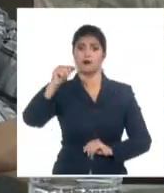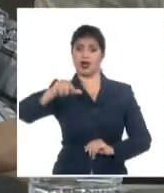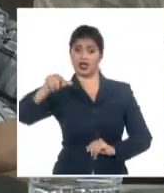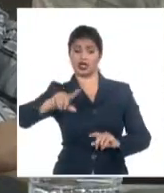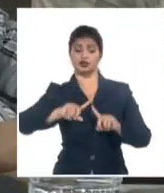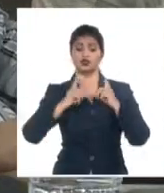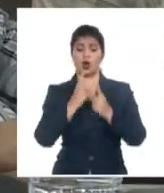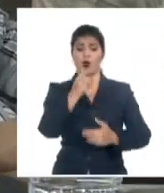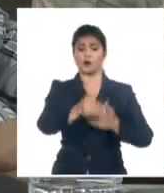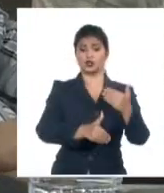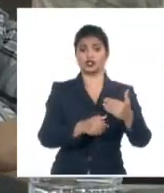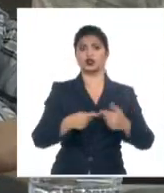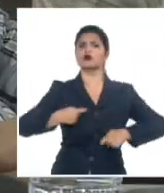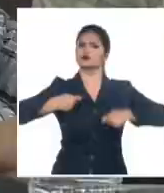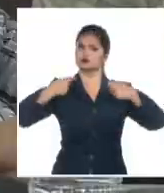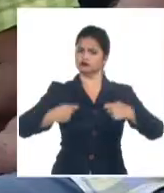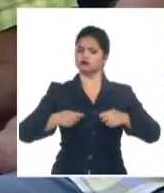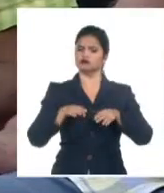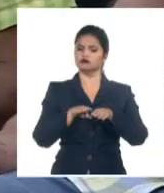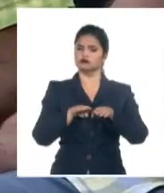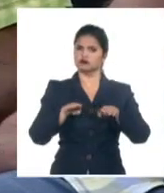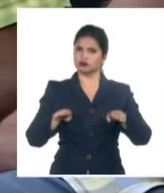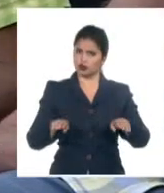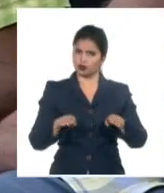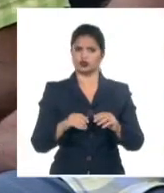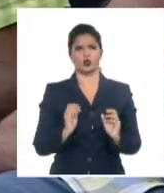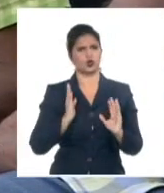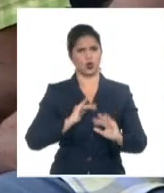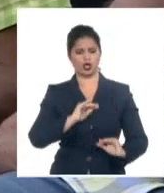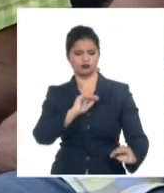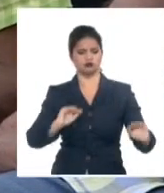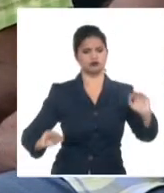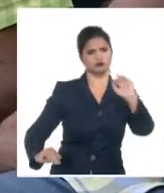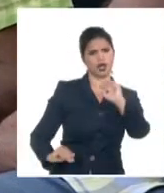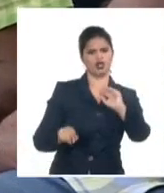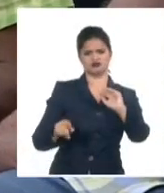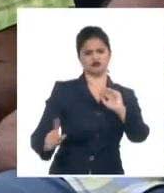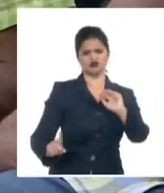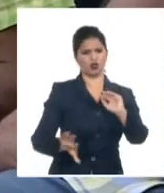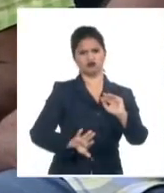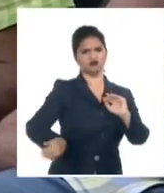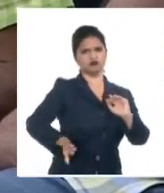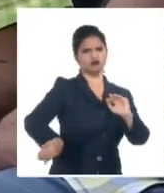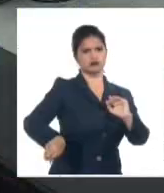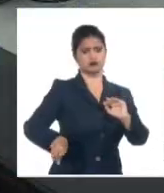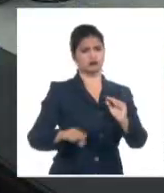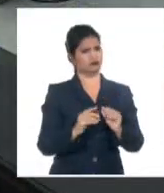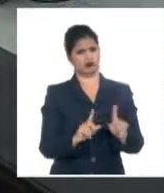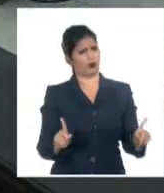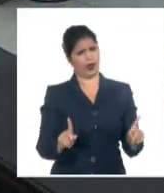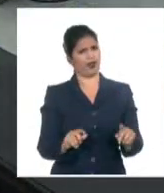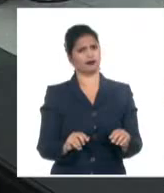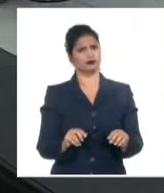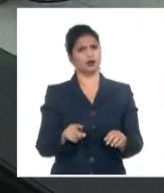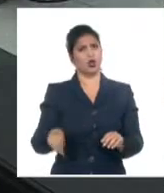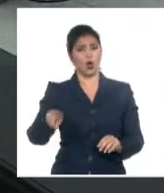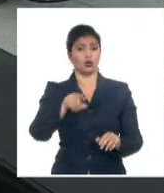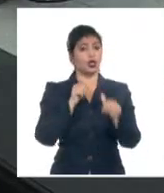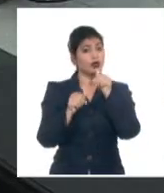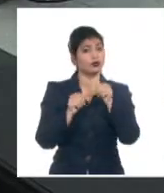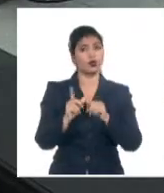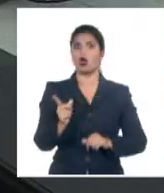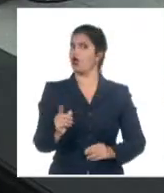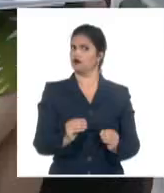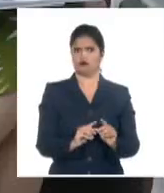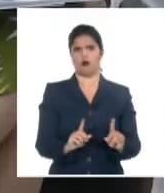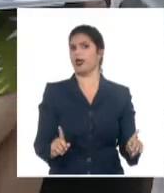correctas y sean adecuadas. Y no tengan ustedes ninguna duda, ninguno de los que están aquí, que si hay